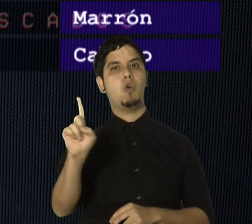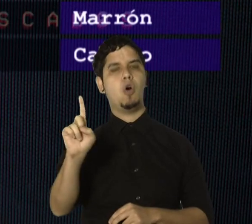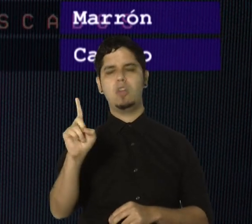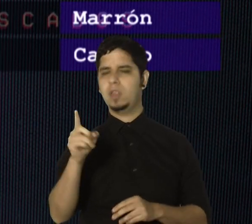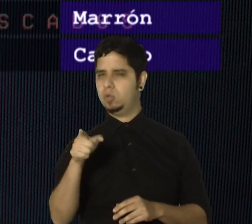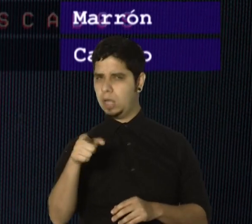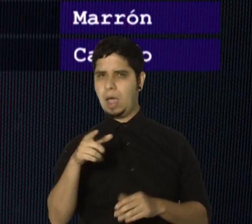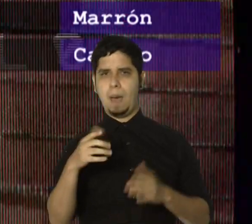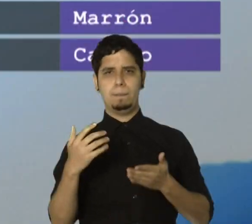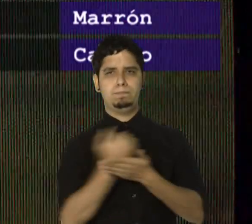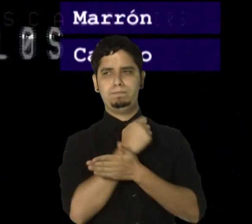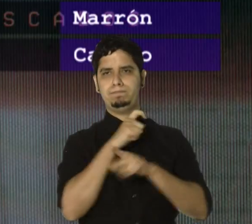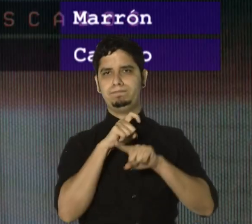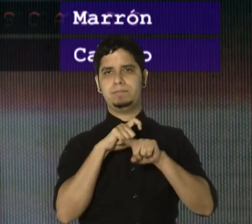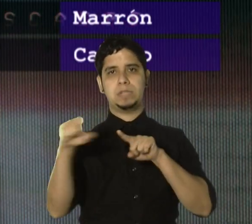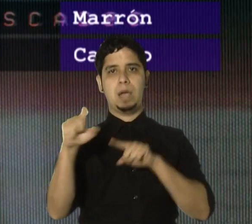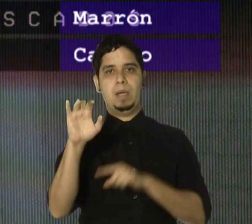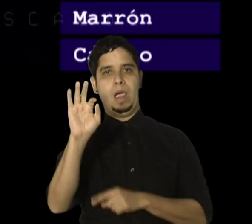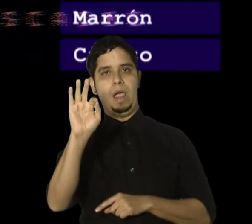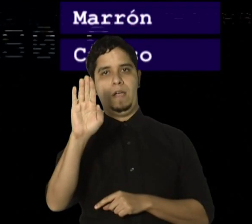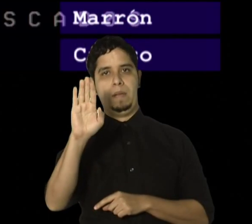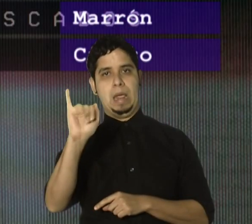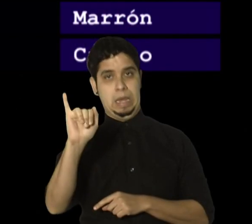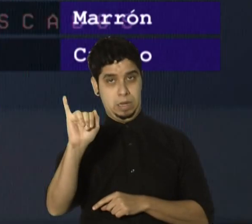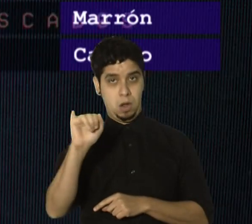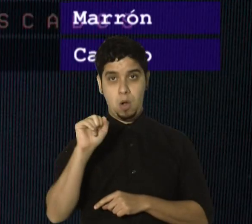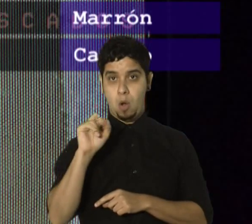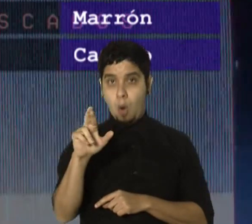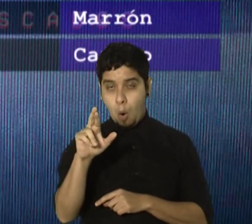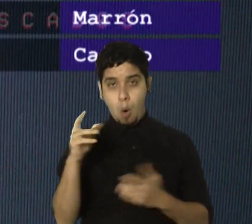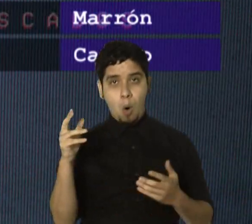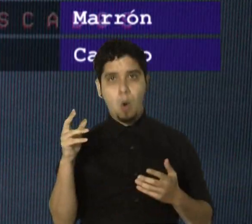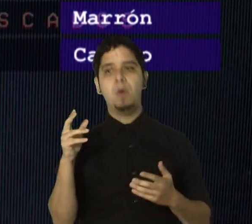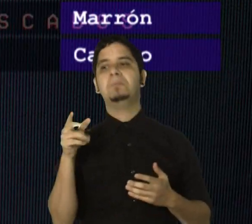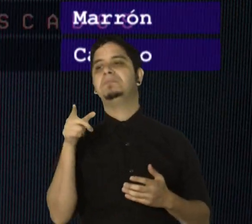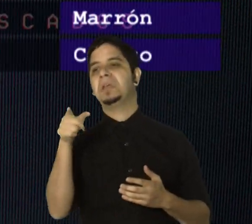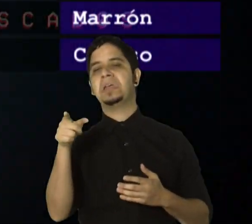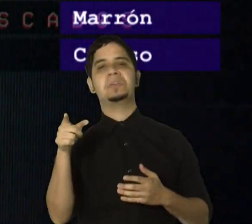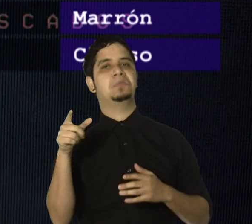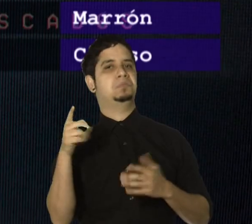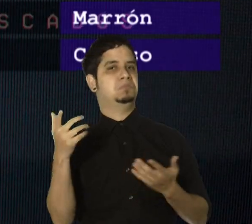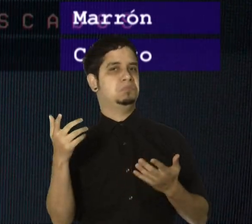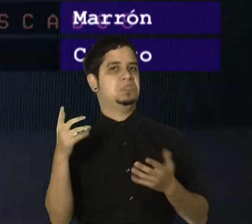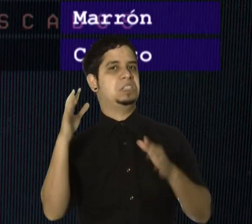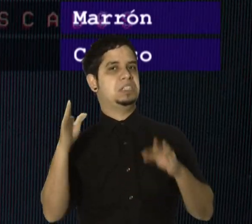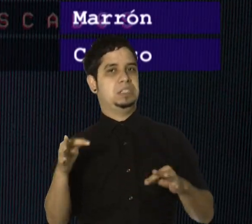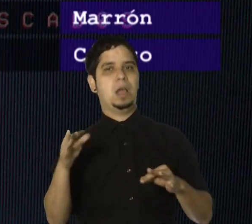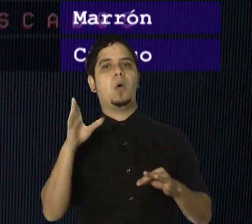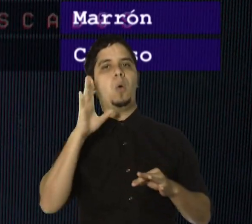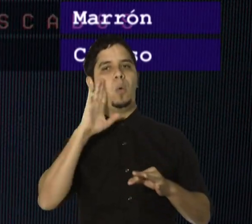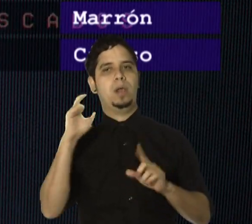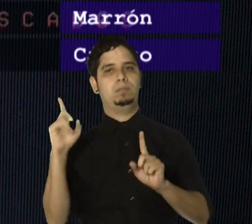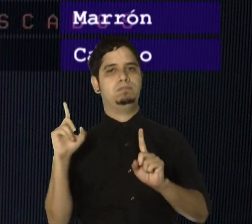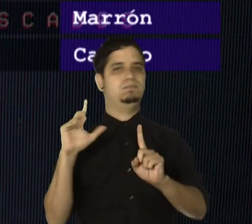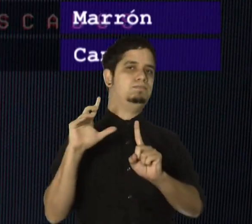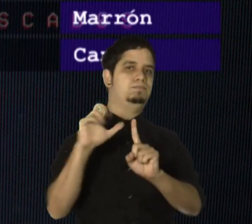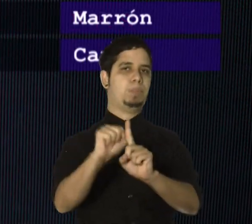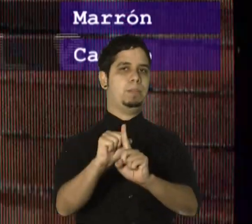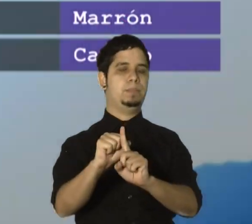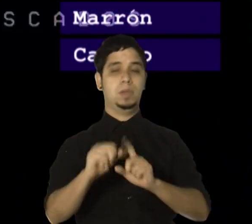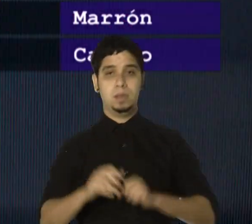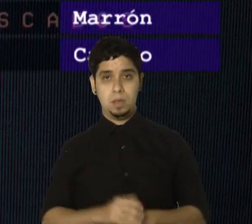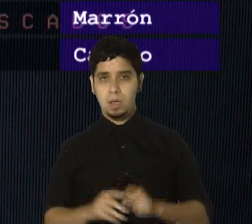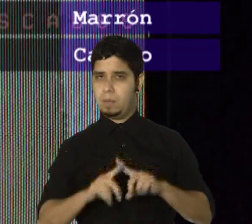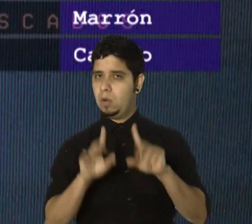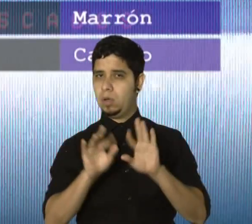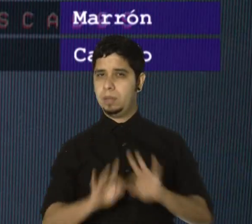Usted llame que el FBI o la autoridad que ellos deleguen lo va a arrestar. Pero es necesario cuidar